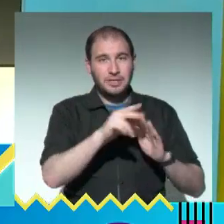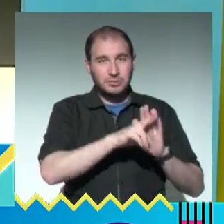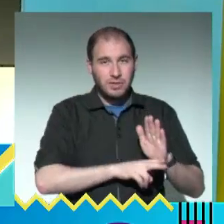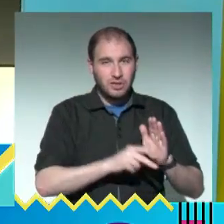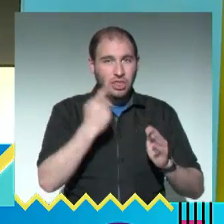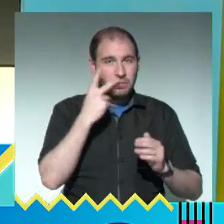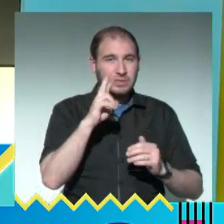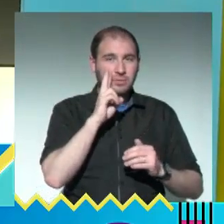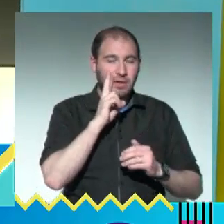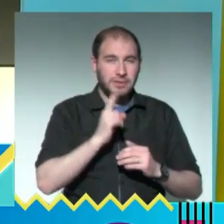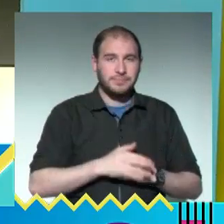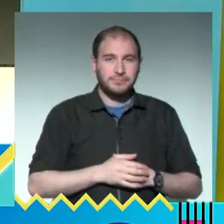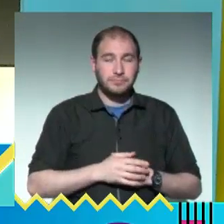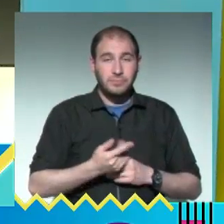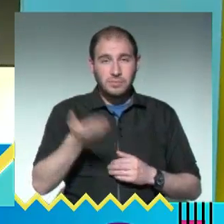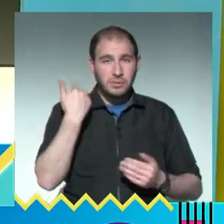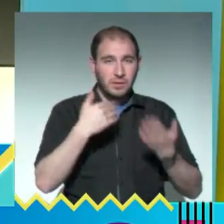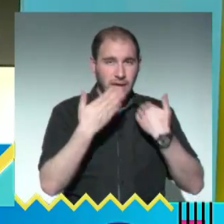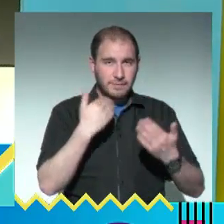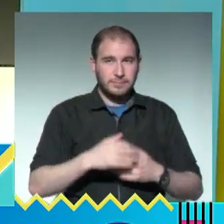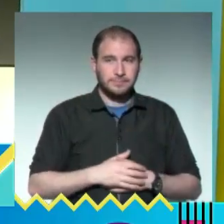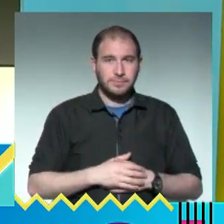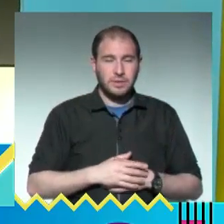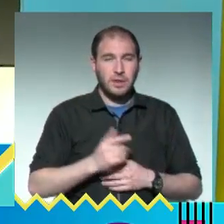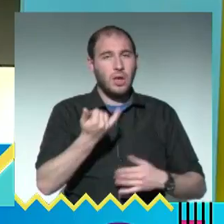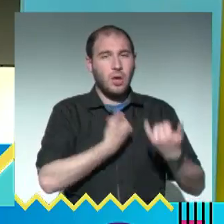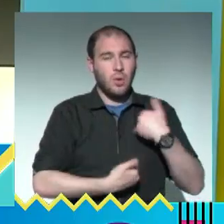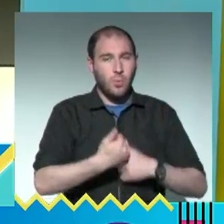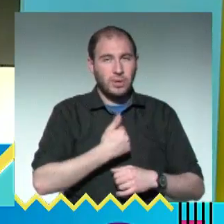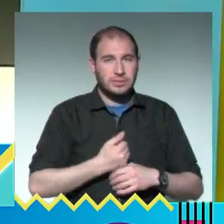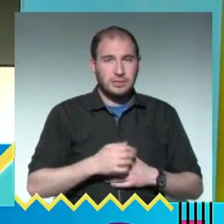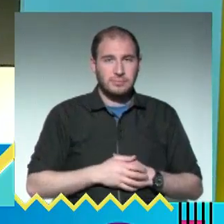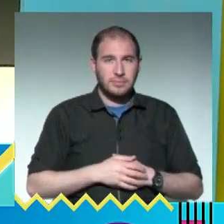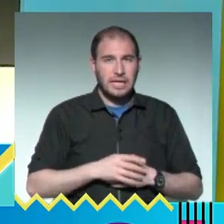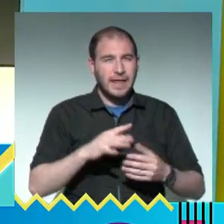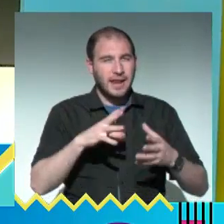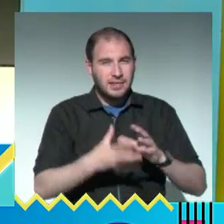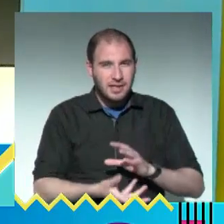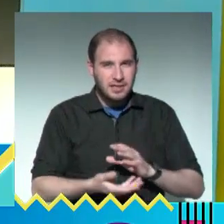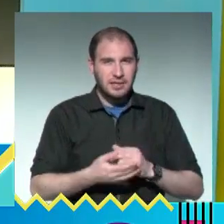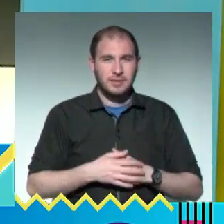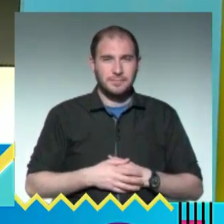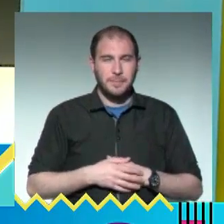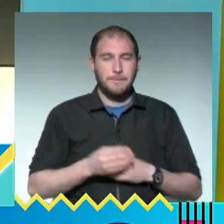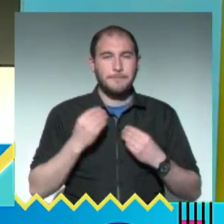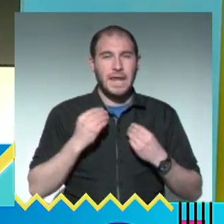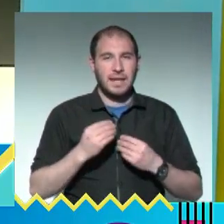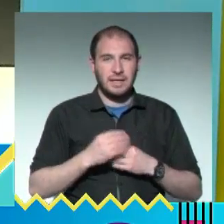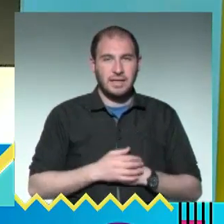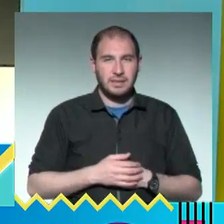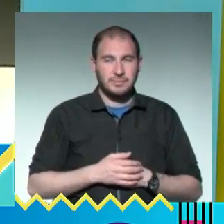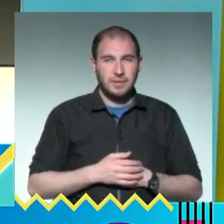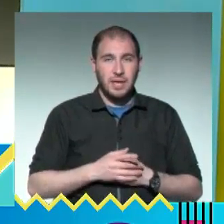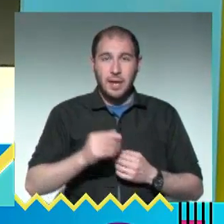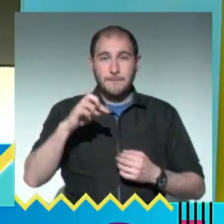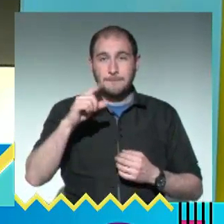presupuesto 2019. Sí, lo decíamos, esto que nos habla de la estrategia que se quiere para